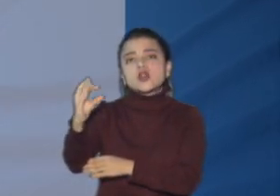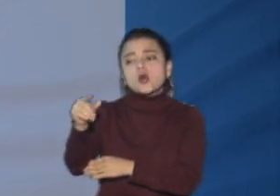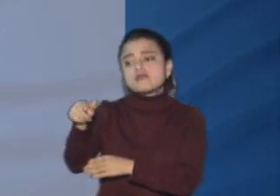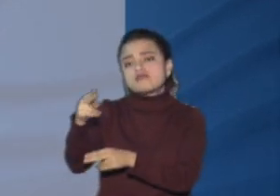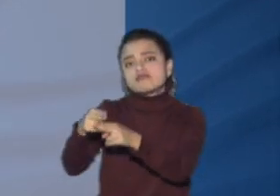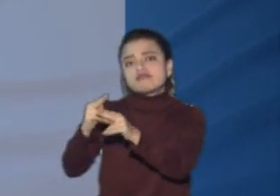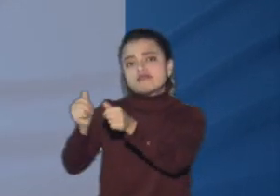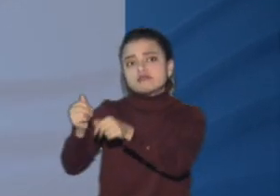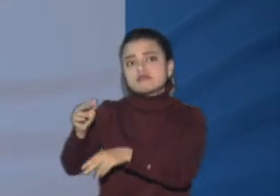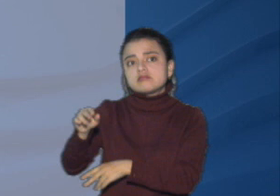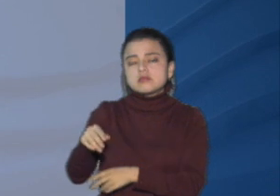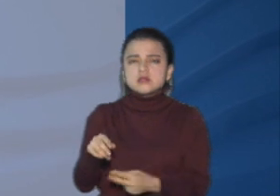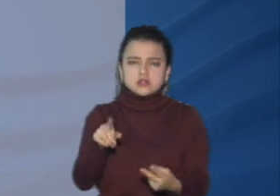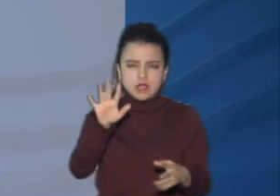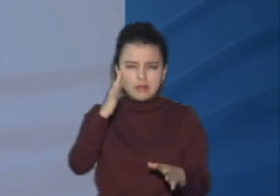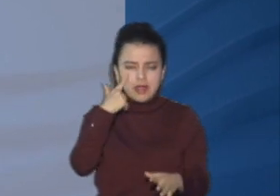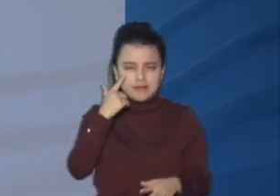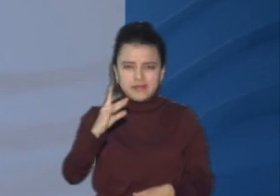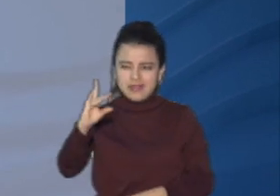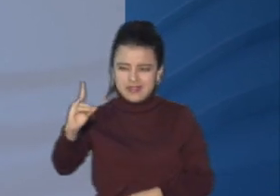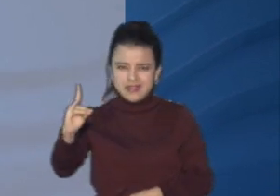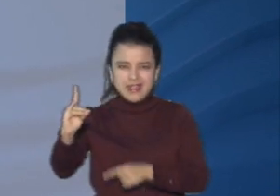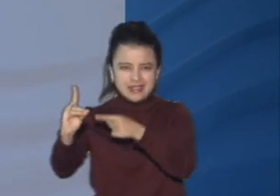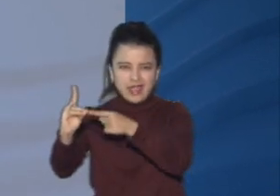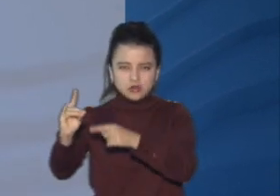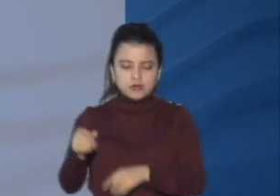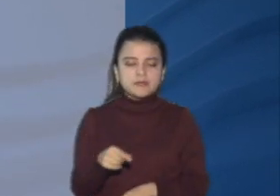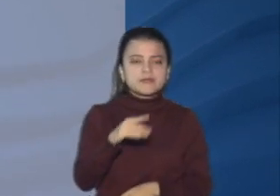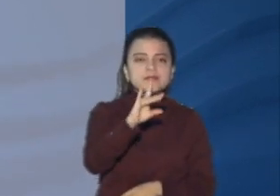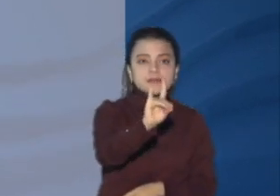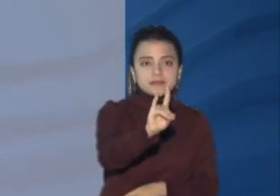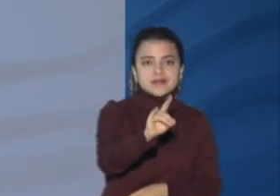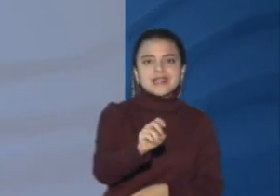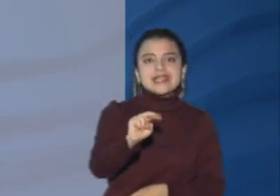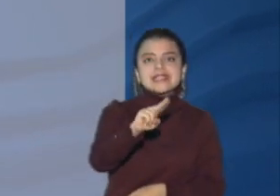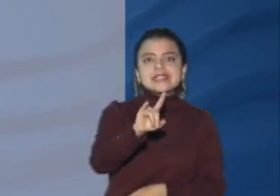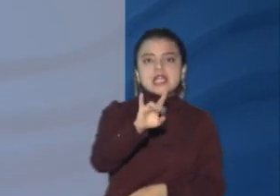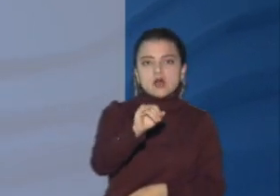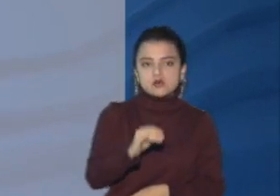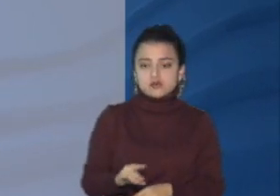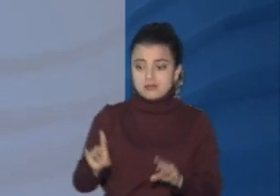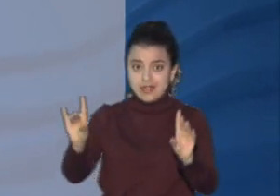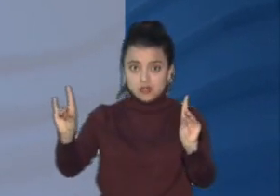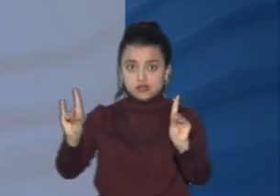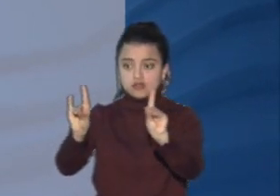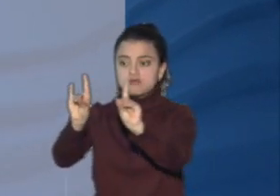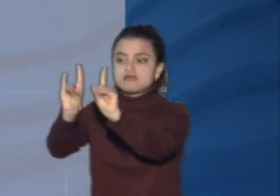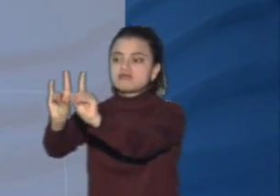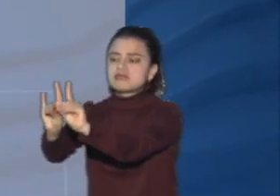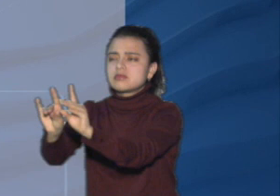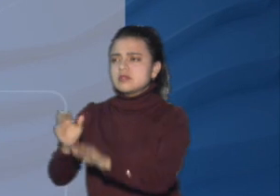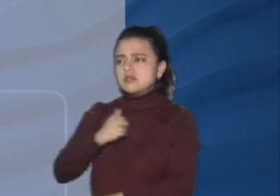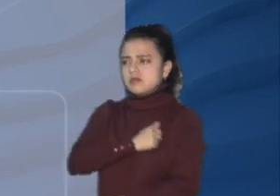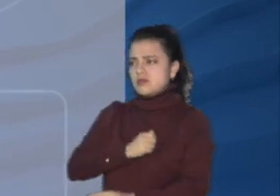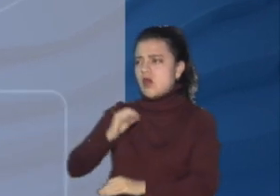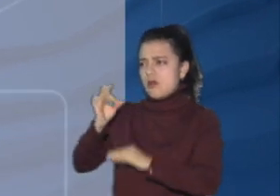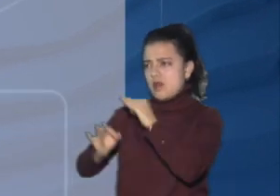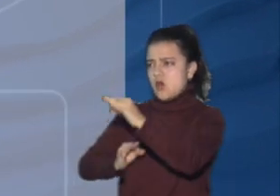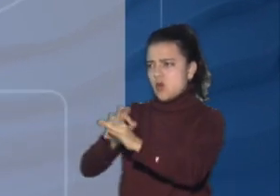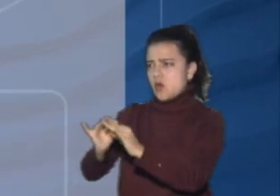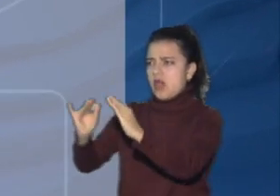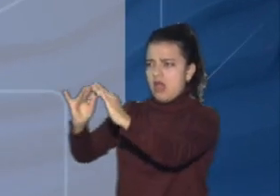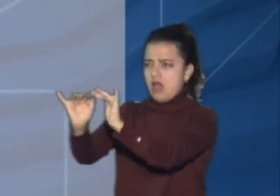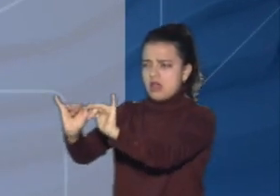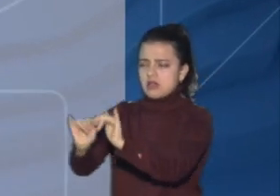de Tato y de Zeus, que son dos perros pertenecientes a una misma familia, los dejaron en una guardería el fin de semana y ayer, cuando debía hacerse la entrega de